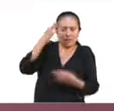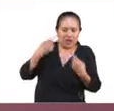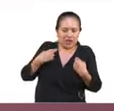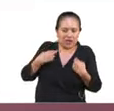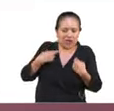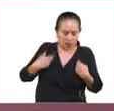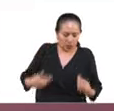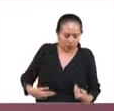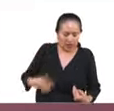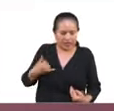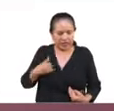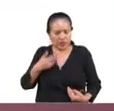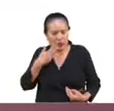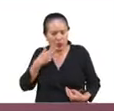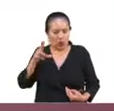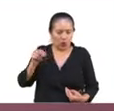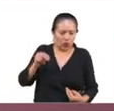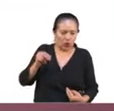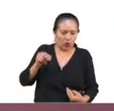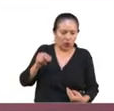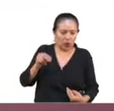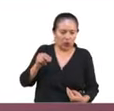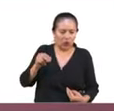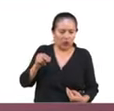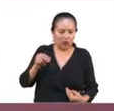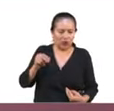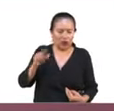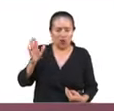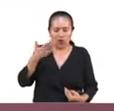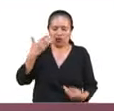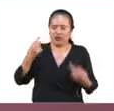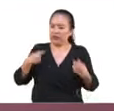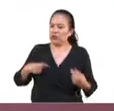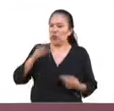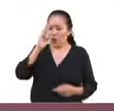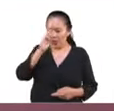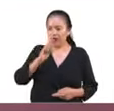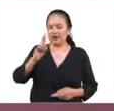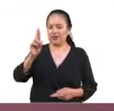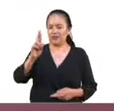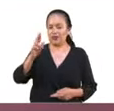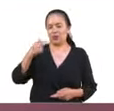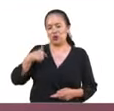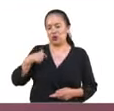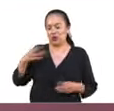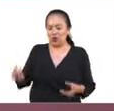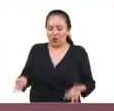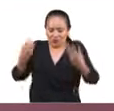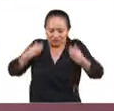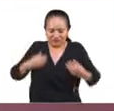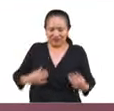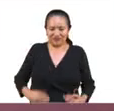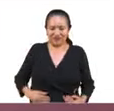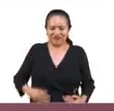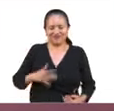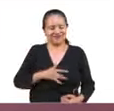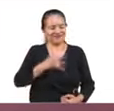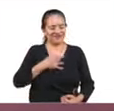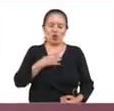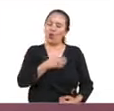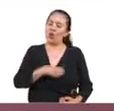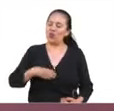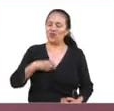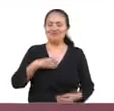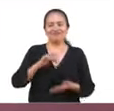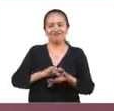no cualquiera lo sabe portar con esa dignidad tan grande, pero estoy honrada y agradecida de que el día de